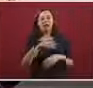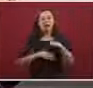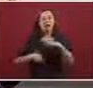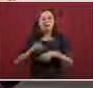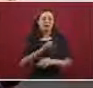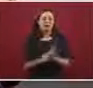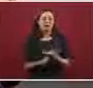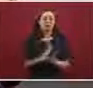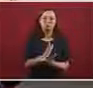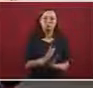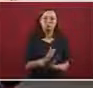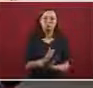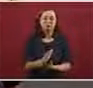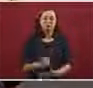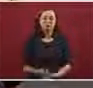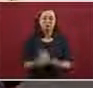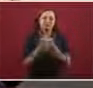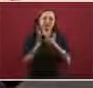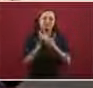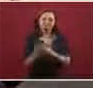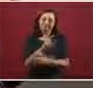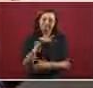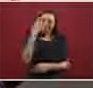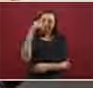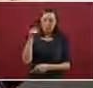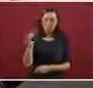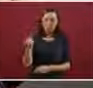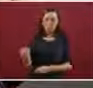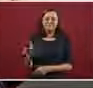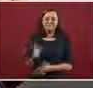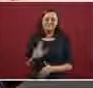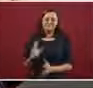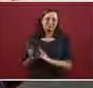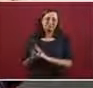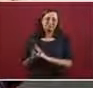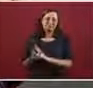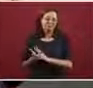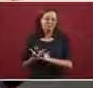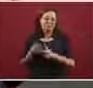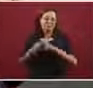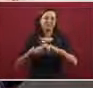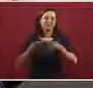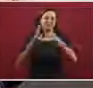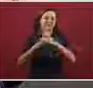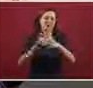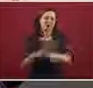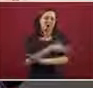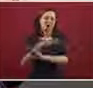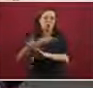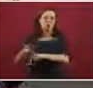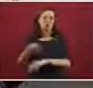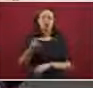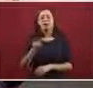intervino en el golpe de Estado contra Madero.